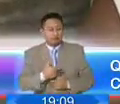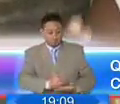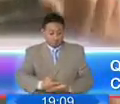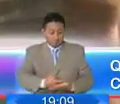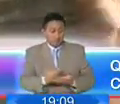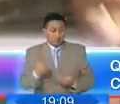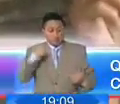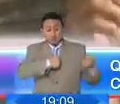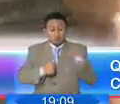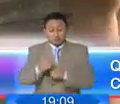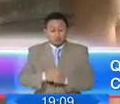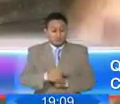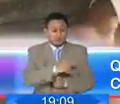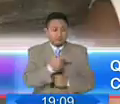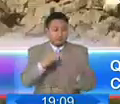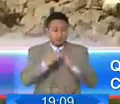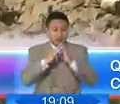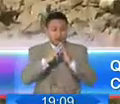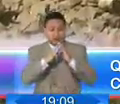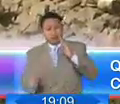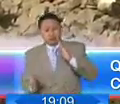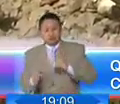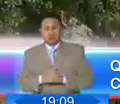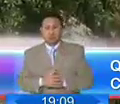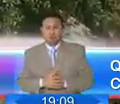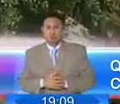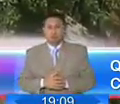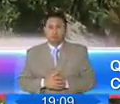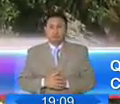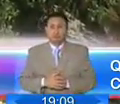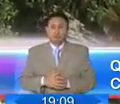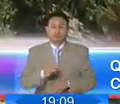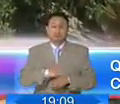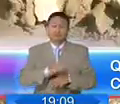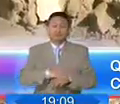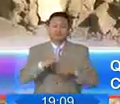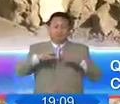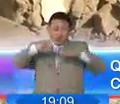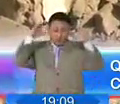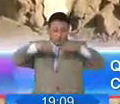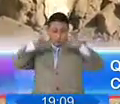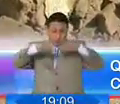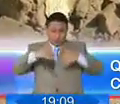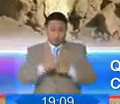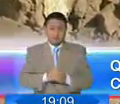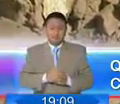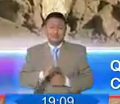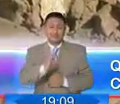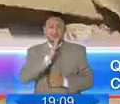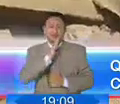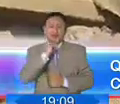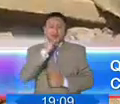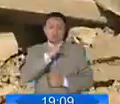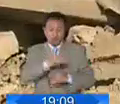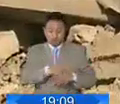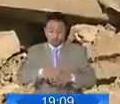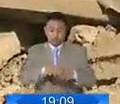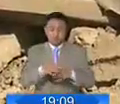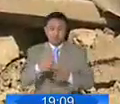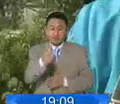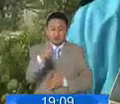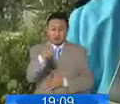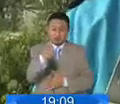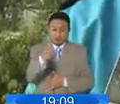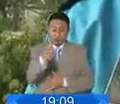porque las fuertes lluvias y la evacuación de aguas servidas habrían sido la causa principal para que el muro